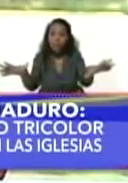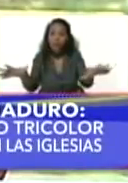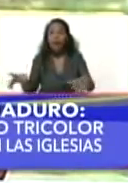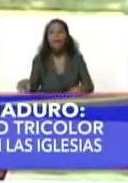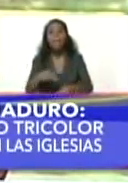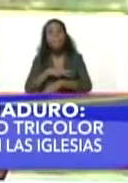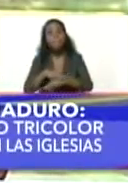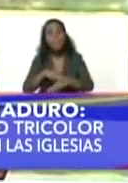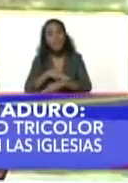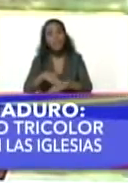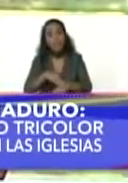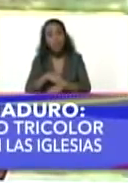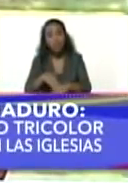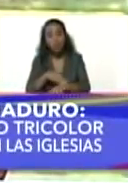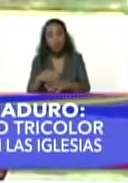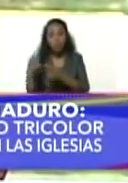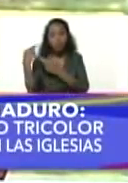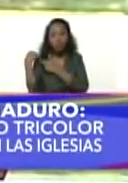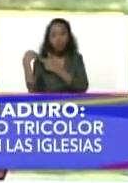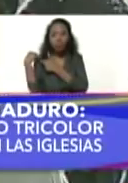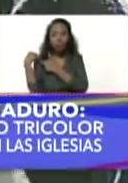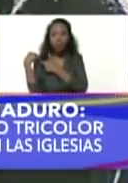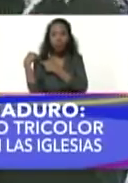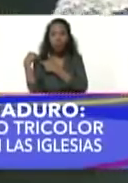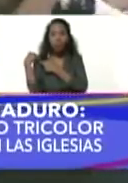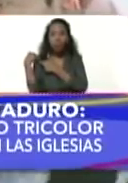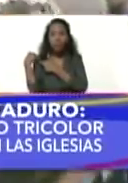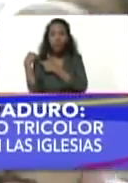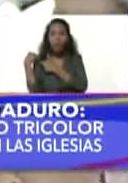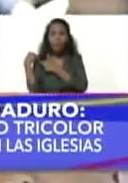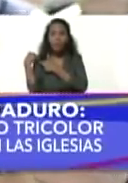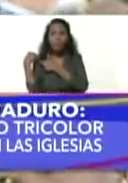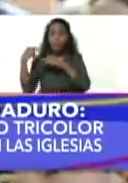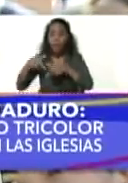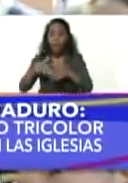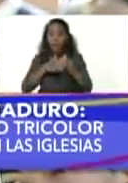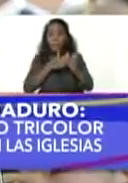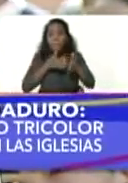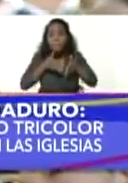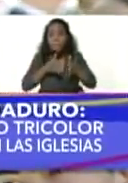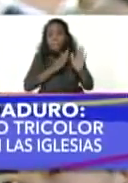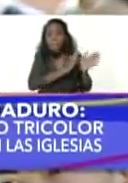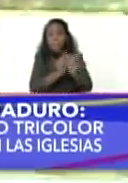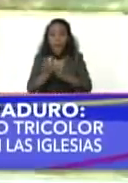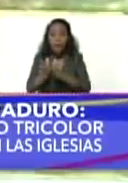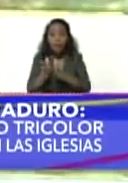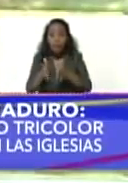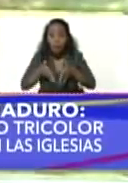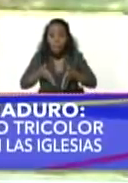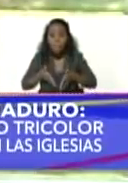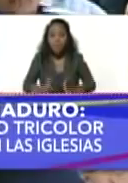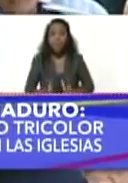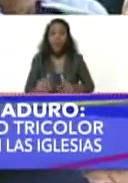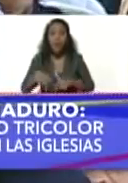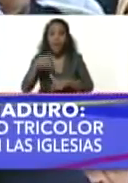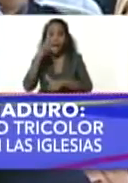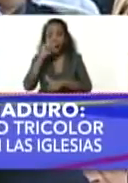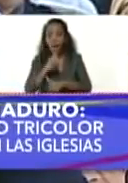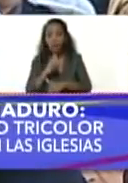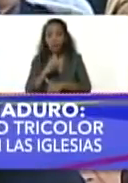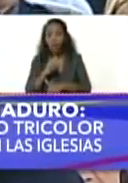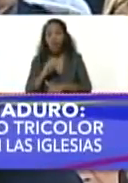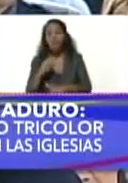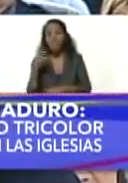ministro Paredes, yo quiero multiplicar. Este plan nació este año, Venezuela Bella. Yo